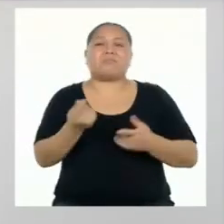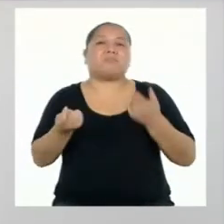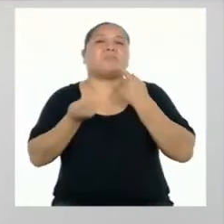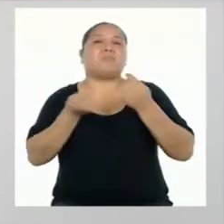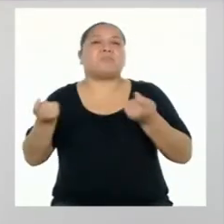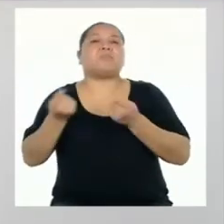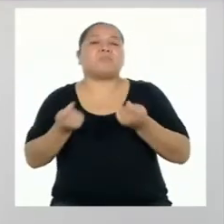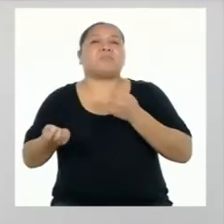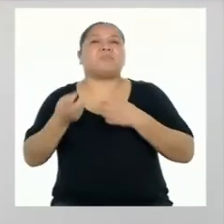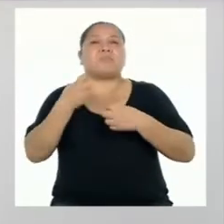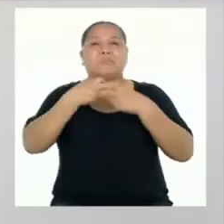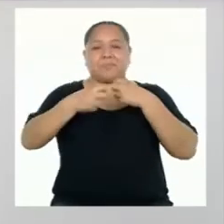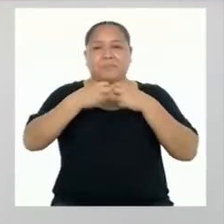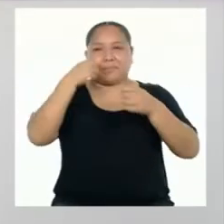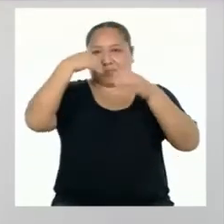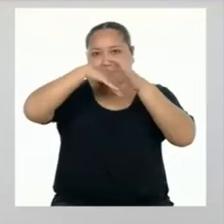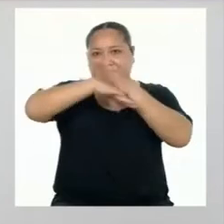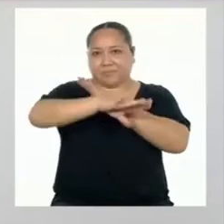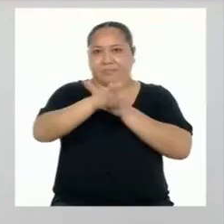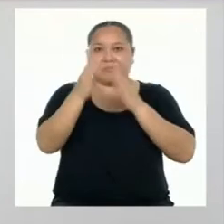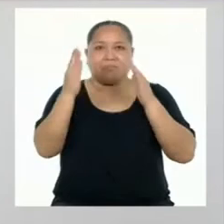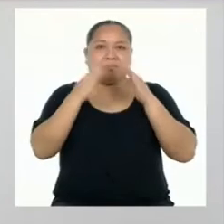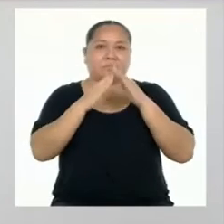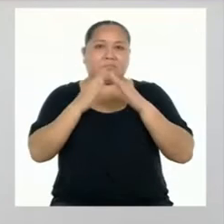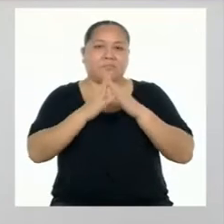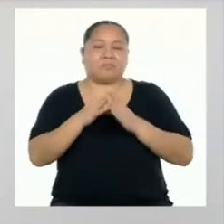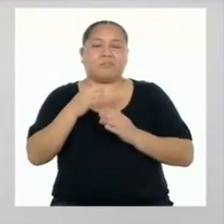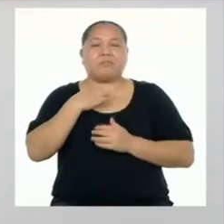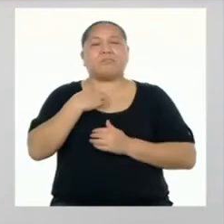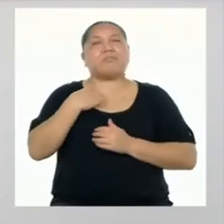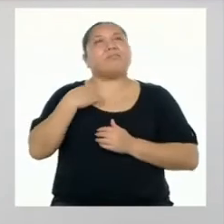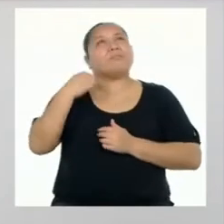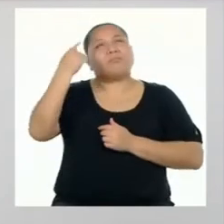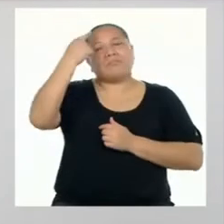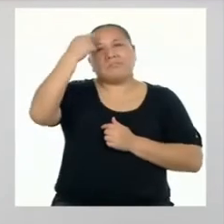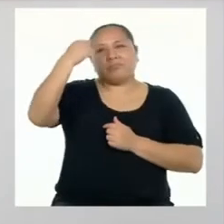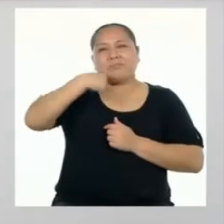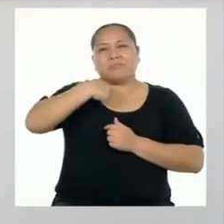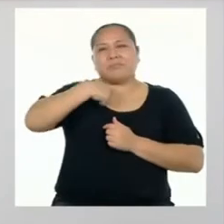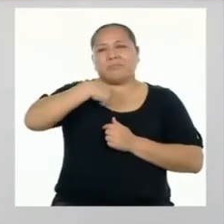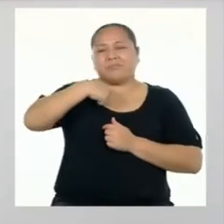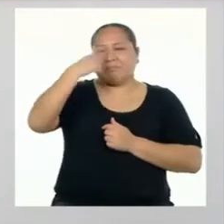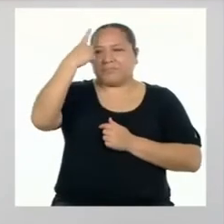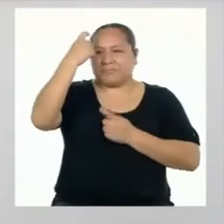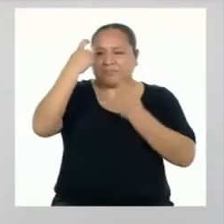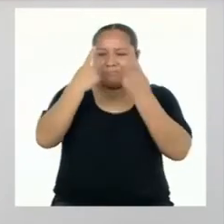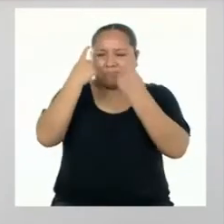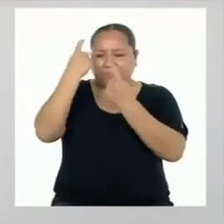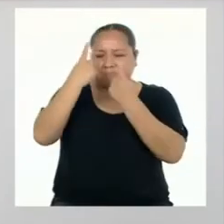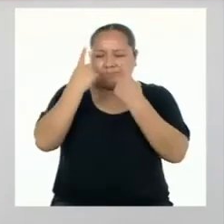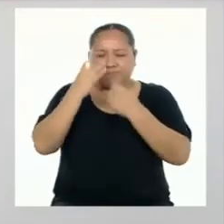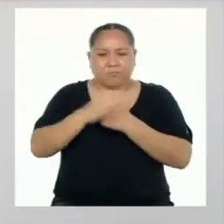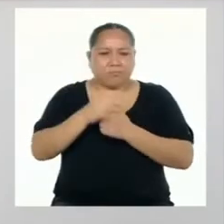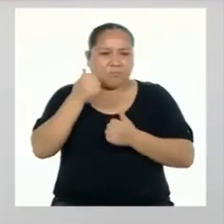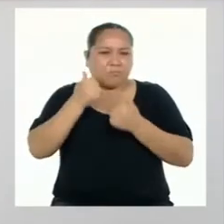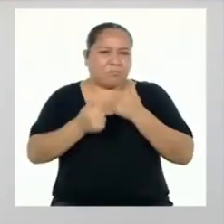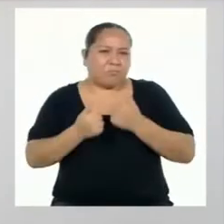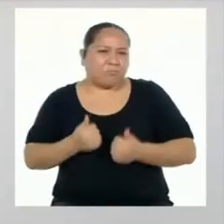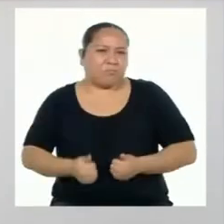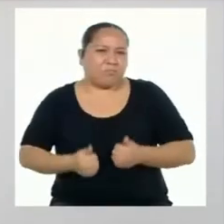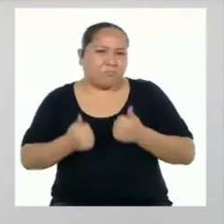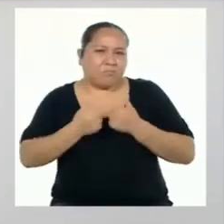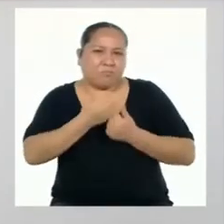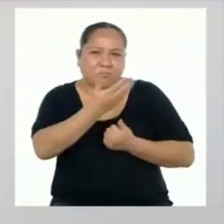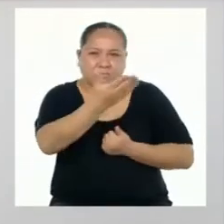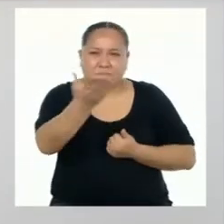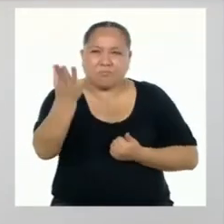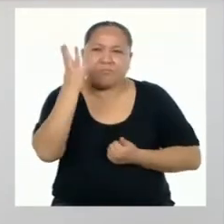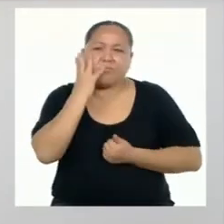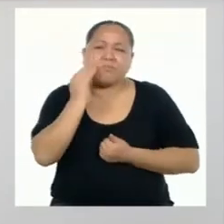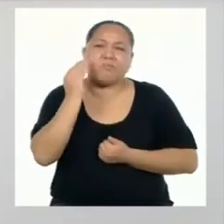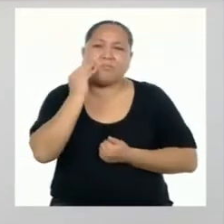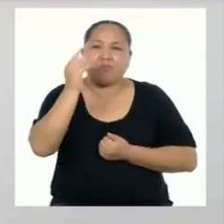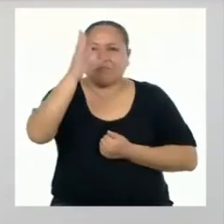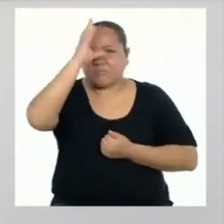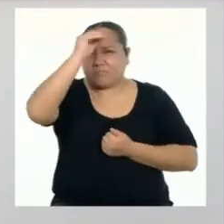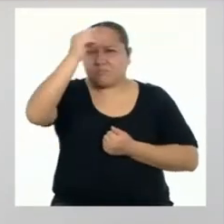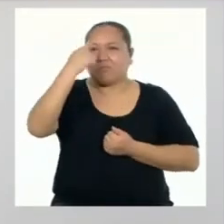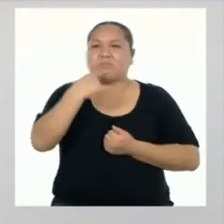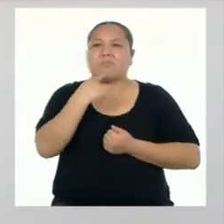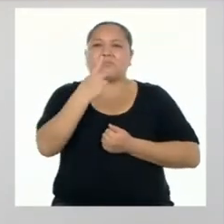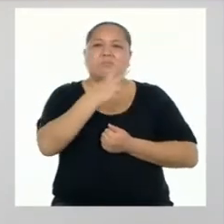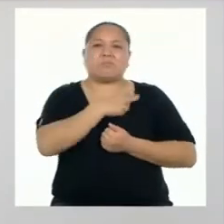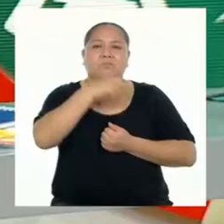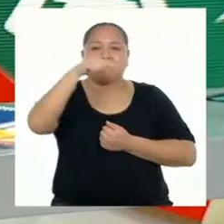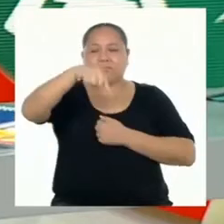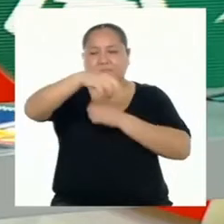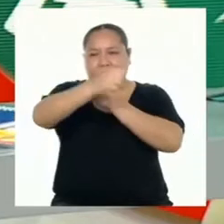de conflictos dentro del hogar. Me pregunto qué vivencias o experiencias habrán tenido las chicas y chicos de segundo